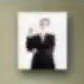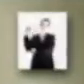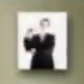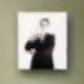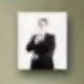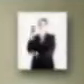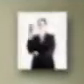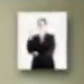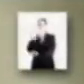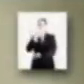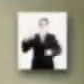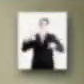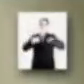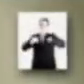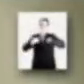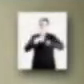lugar,